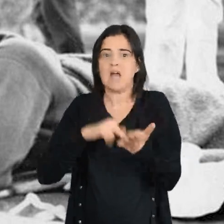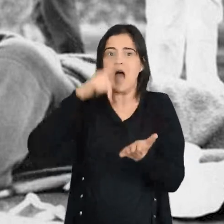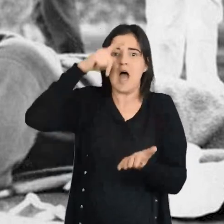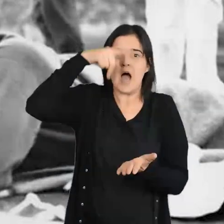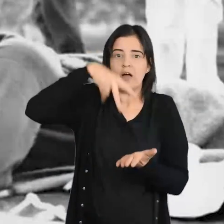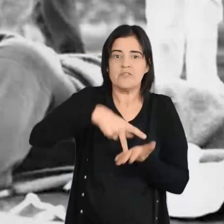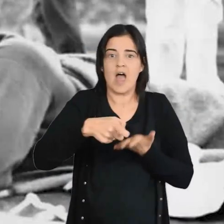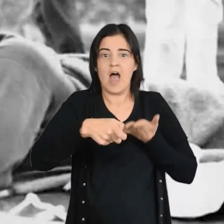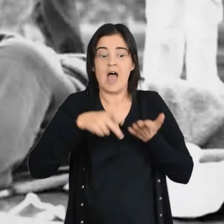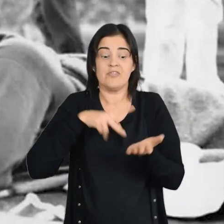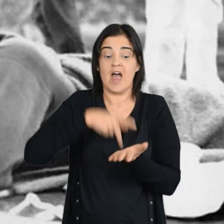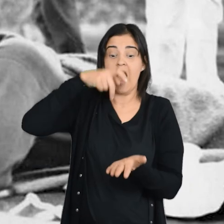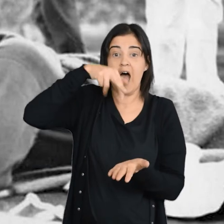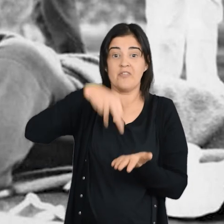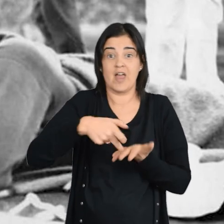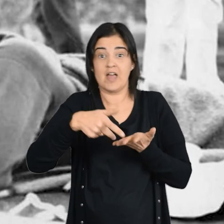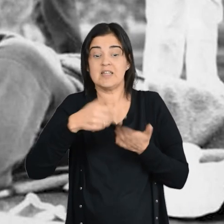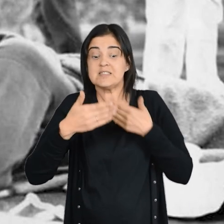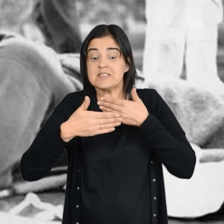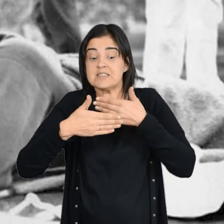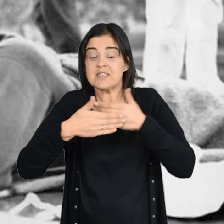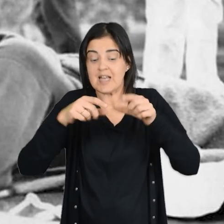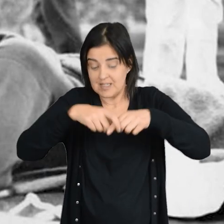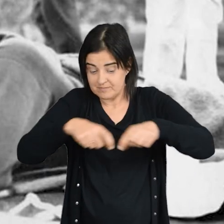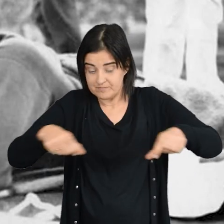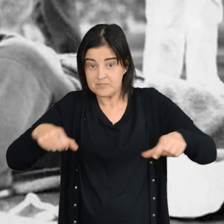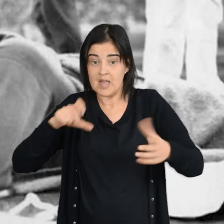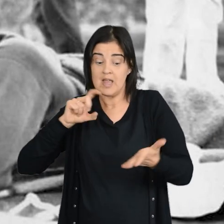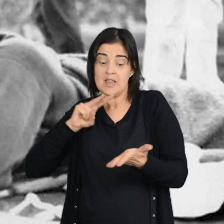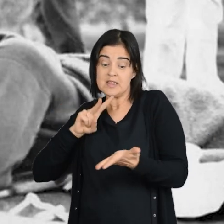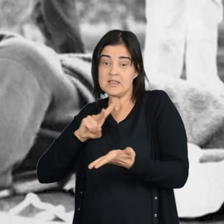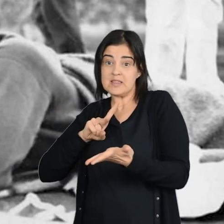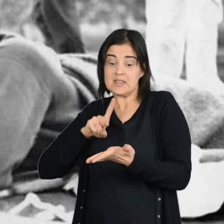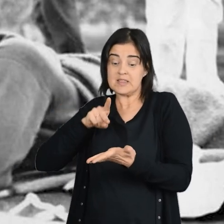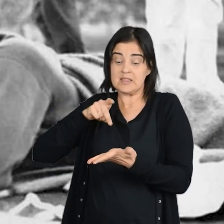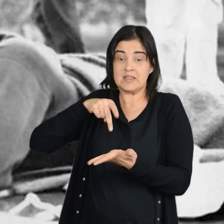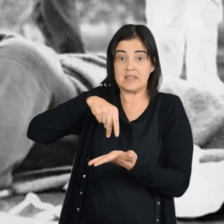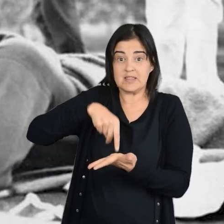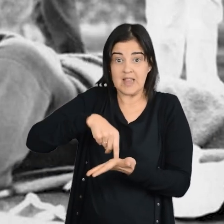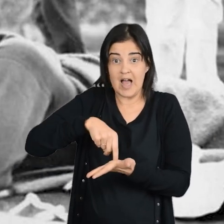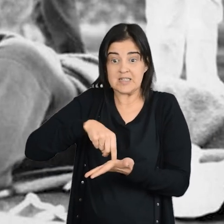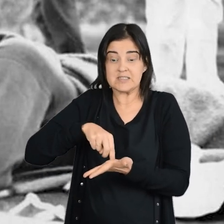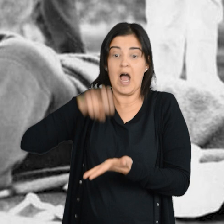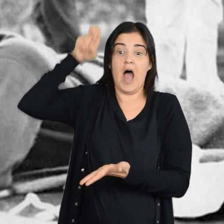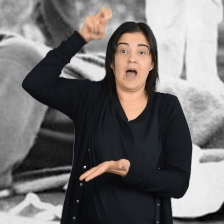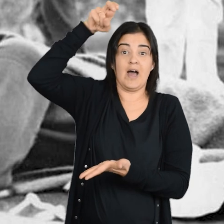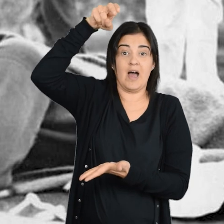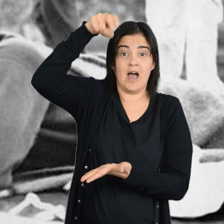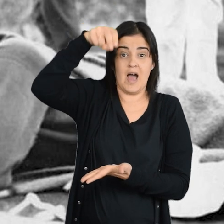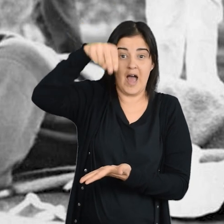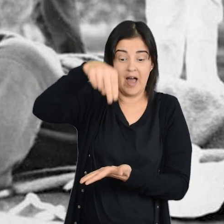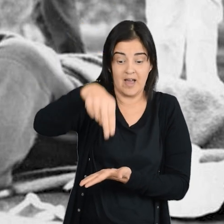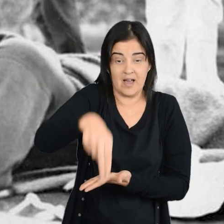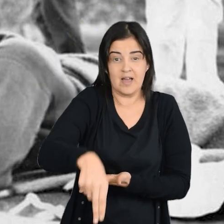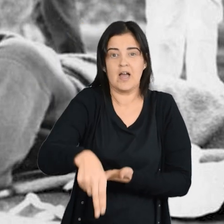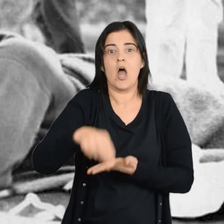zancadas acelera el paso acercándose a la tabla apoya su pie justo por detrás de la línea de pique y se eleva en forma